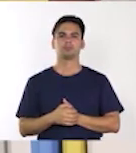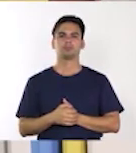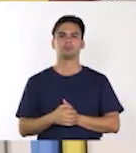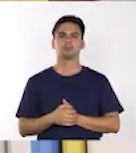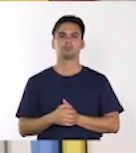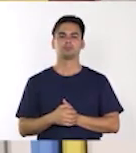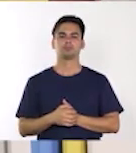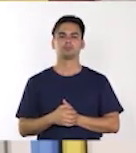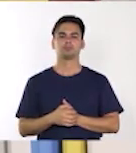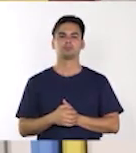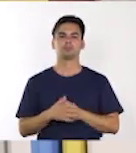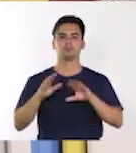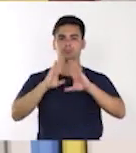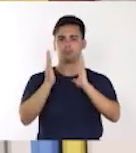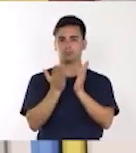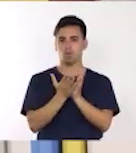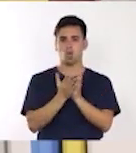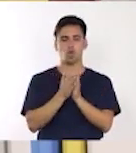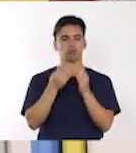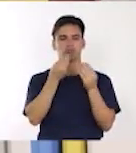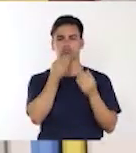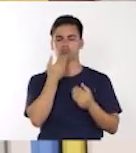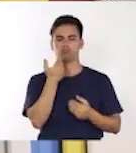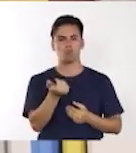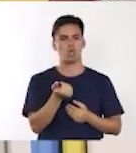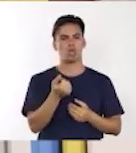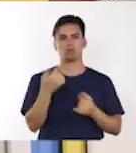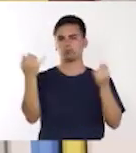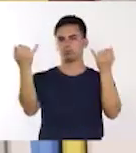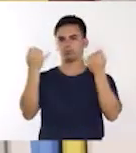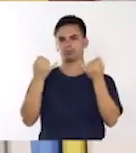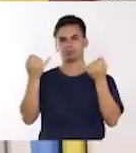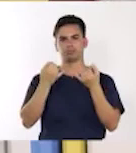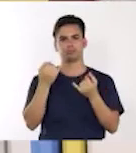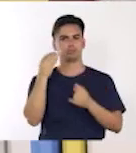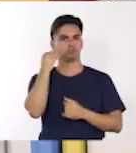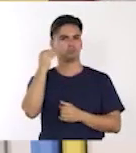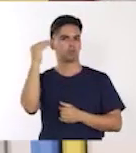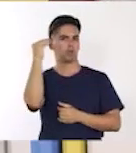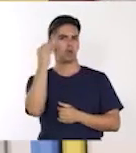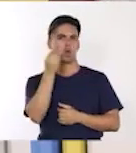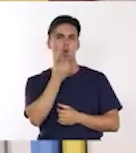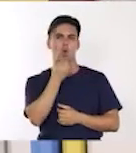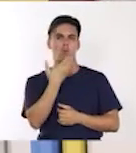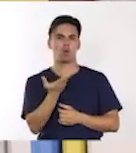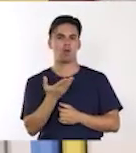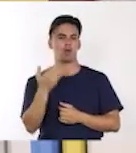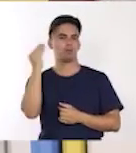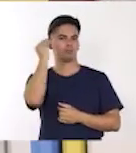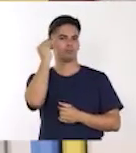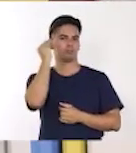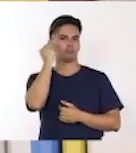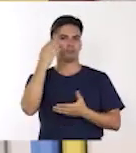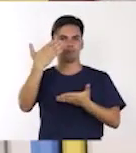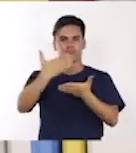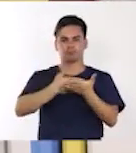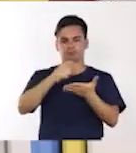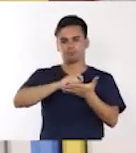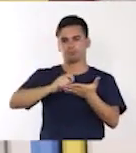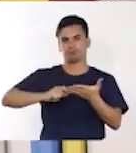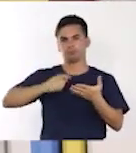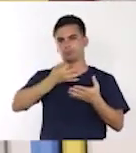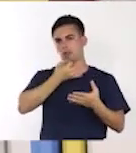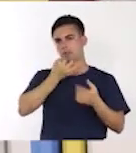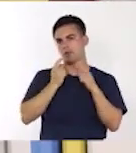Todos estos documentos le pueden servir como complemento a